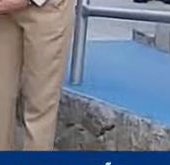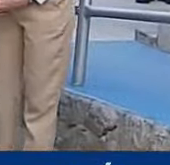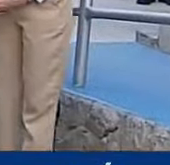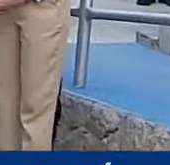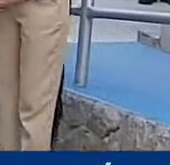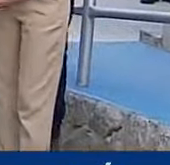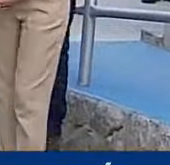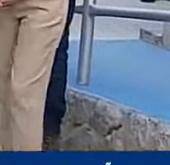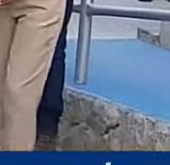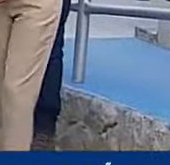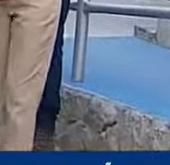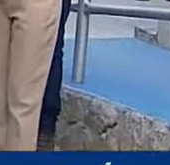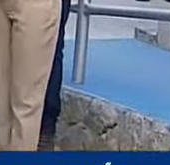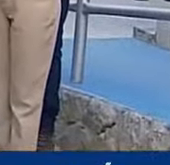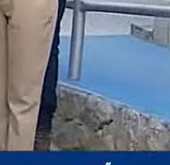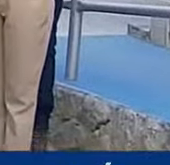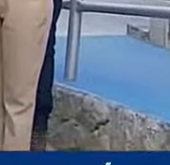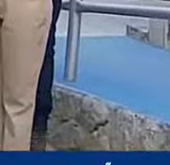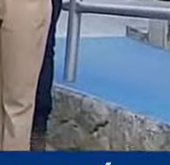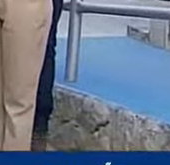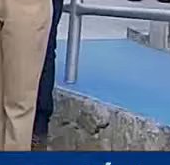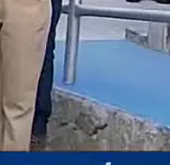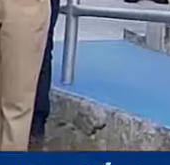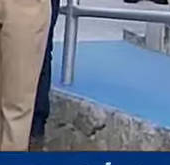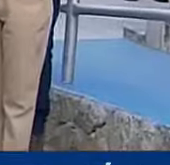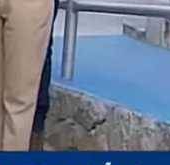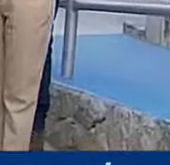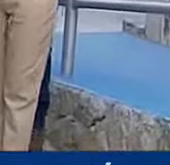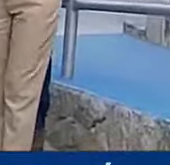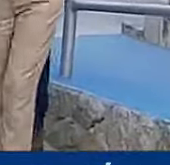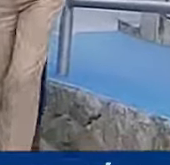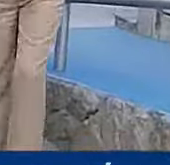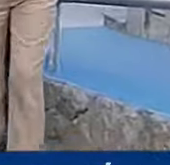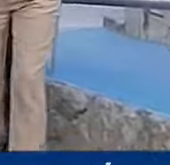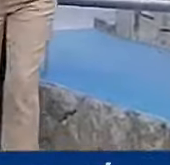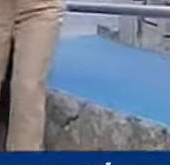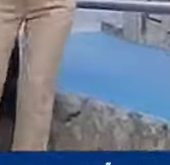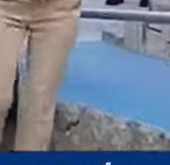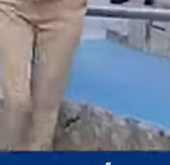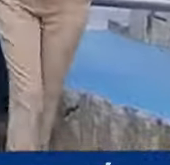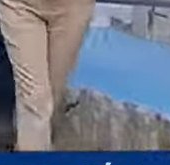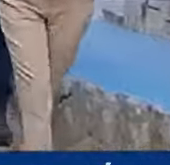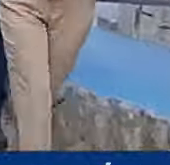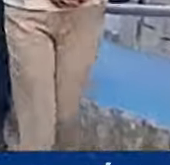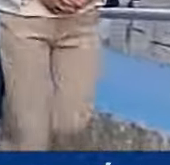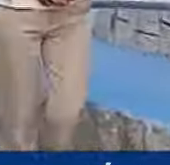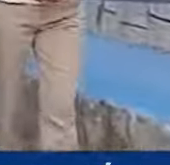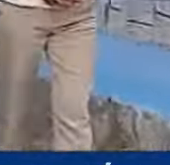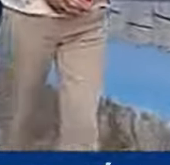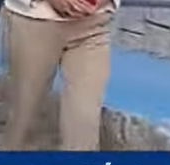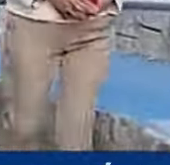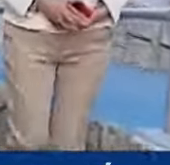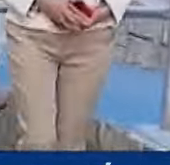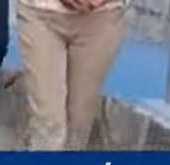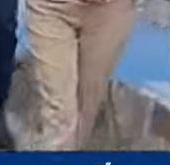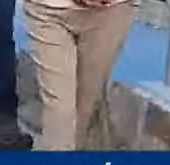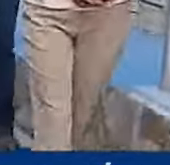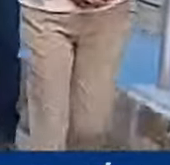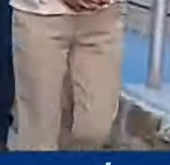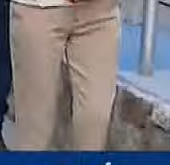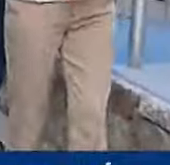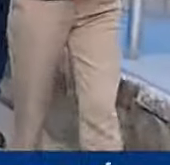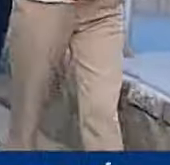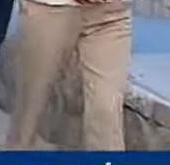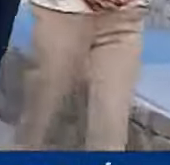el mero centro del sur de Valencia, algo espectacular que ya ustedes van a ver. Vamos adelante, pues, compañero